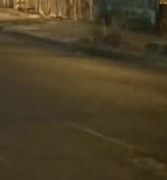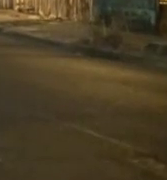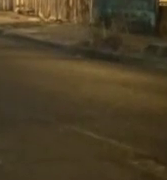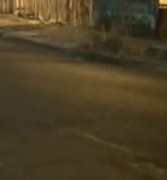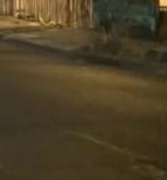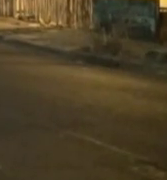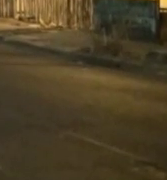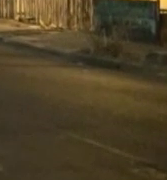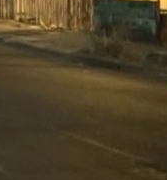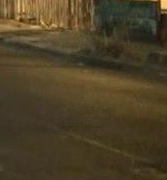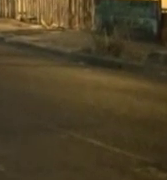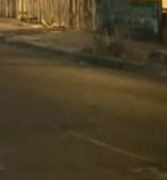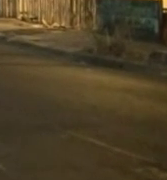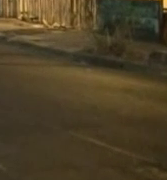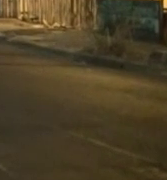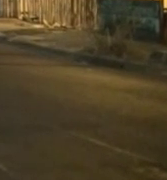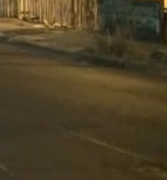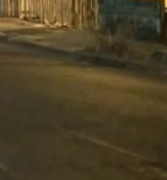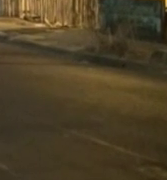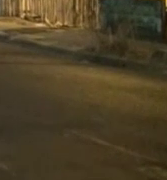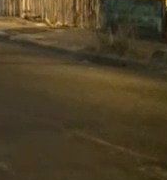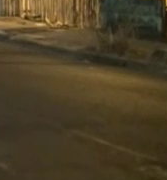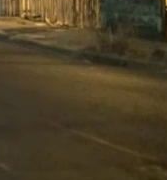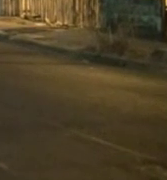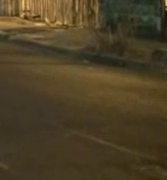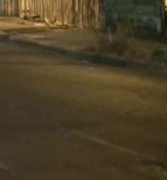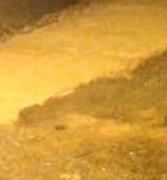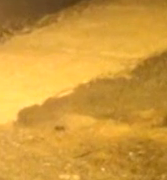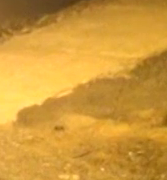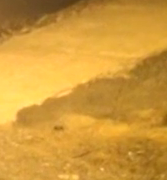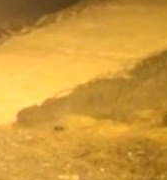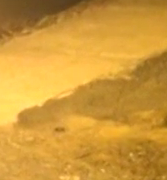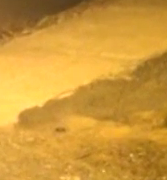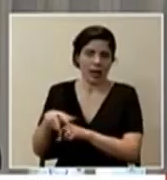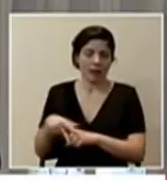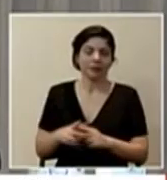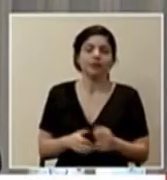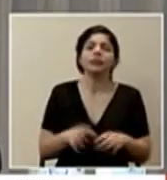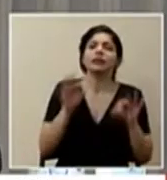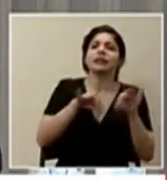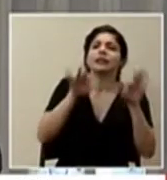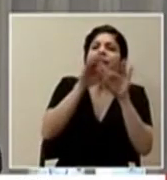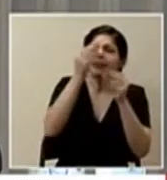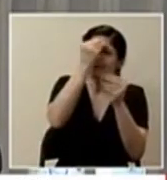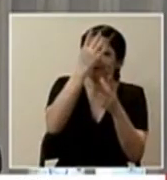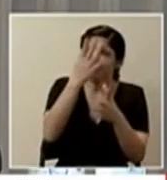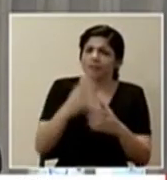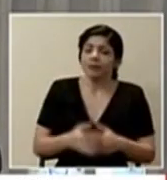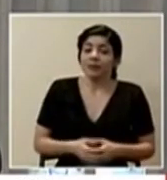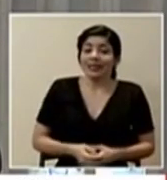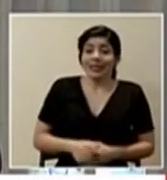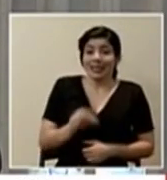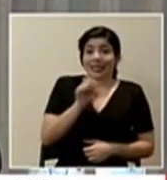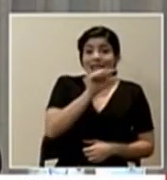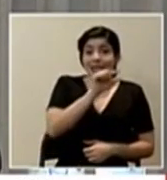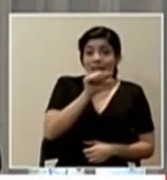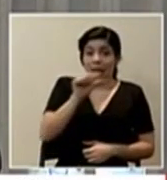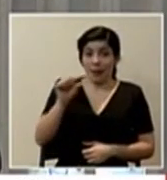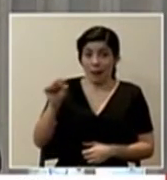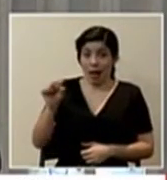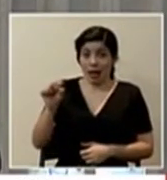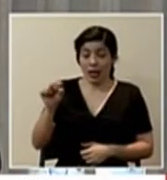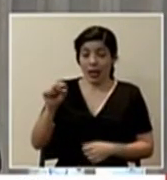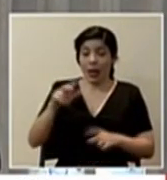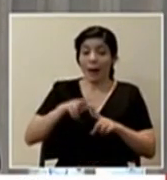mayo se hará una revisión de la pandemia para determinar los pasos a seguir. Importante decir, durante la semana que